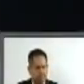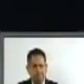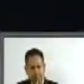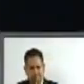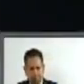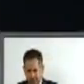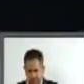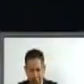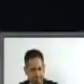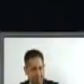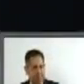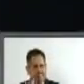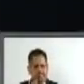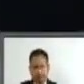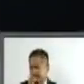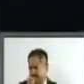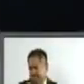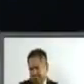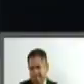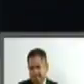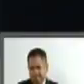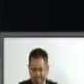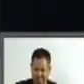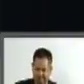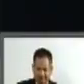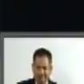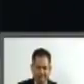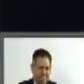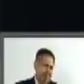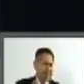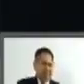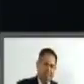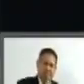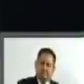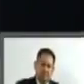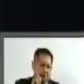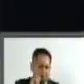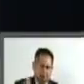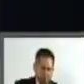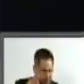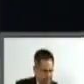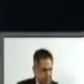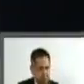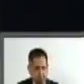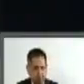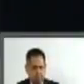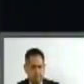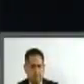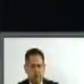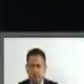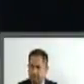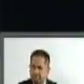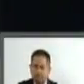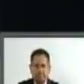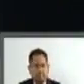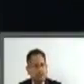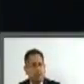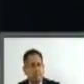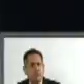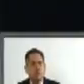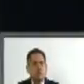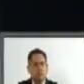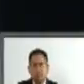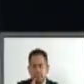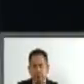naciones antecede la firma de este instrumento y lo trasciende. Su fortaleza yace también de manera importante en